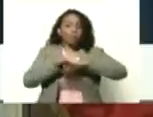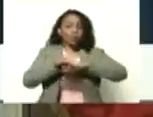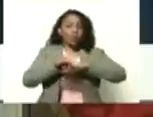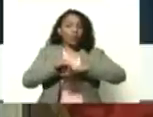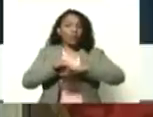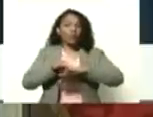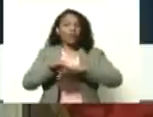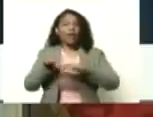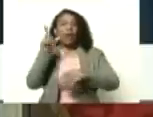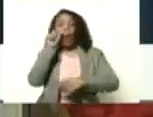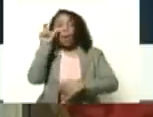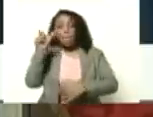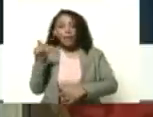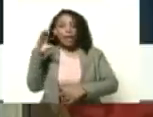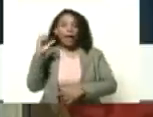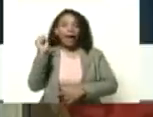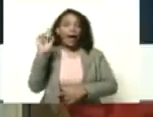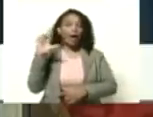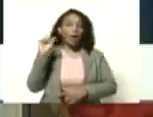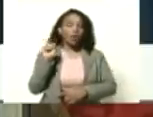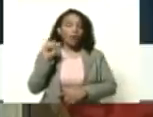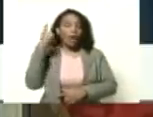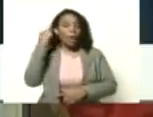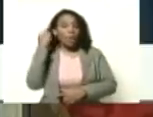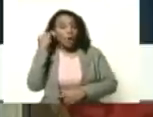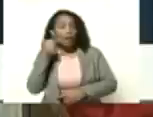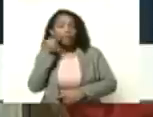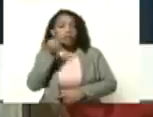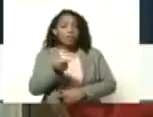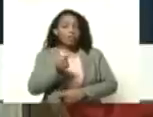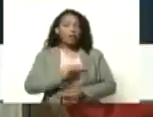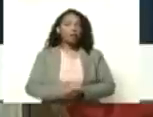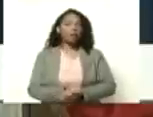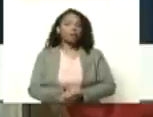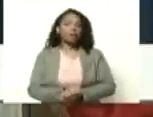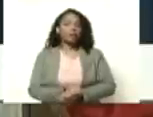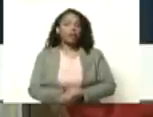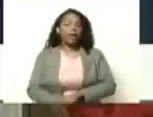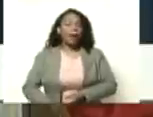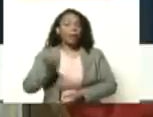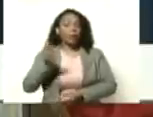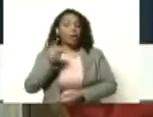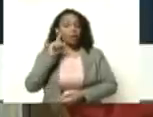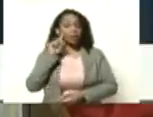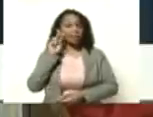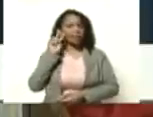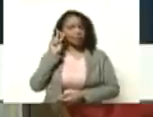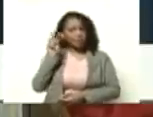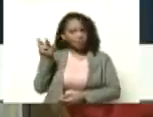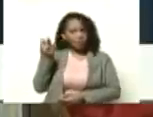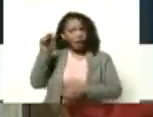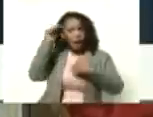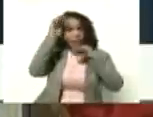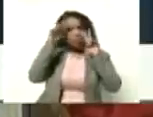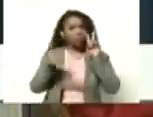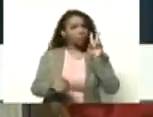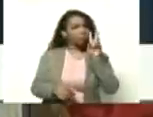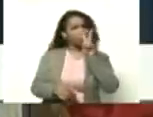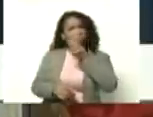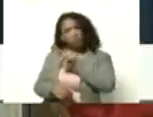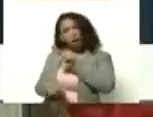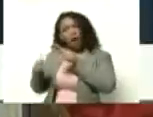la doméstica revela particularmente que le llamaba la atención entre